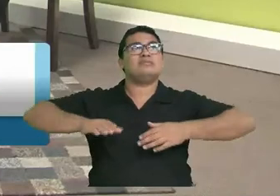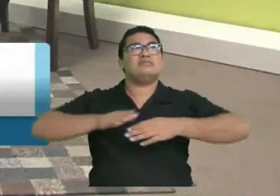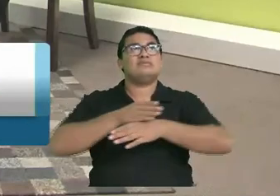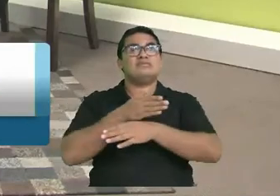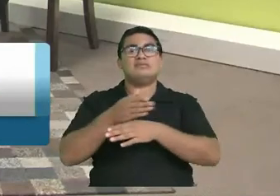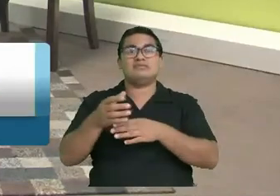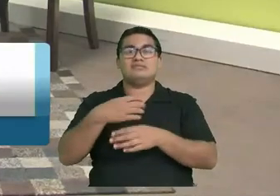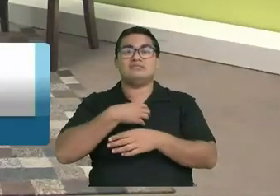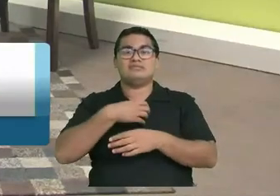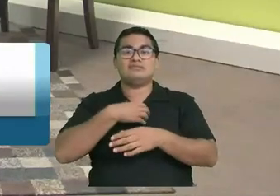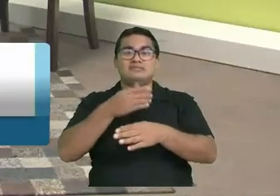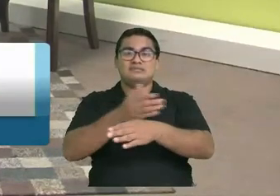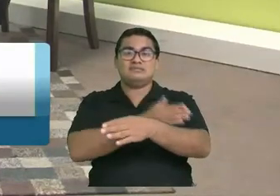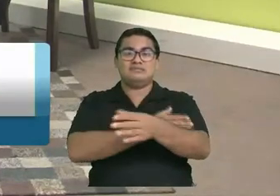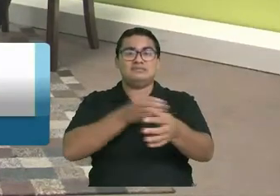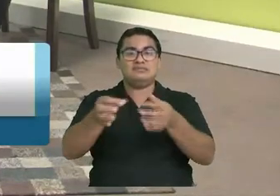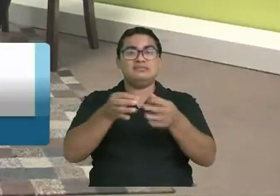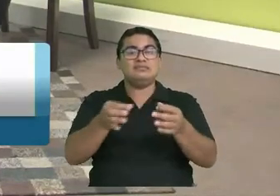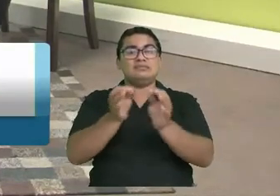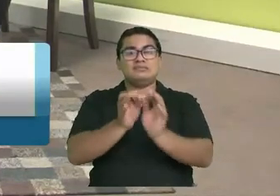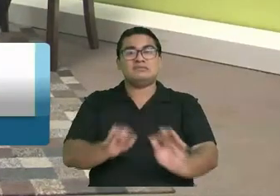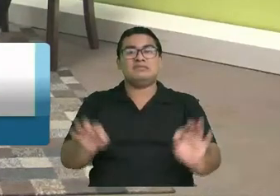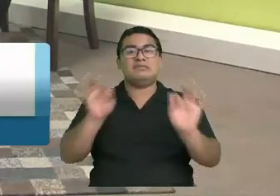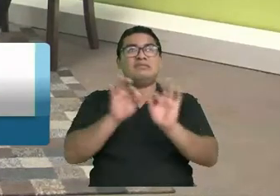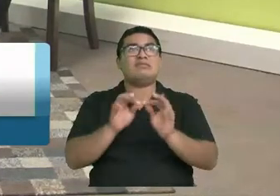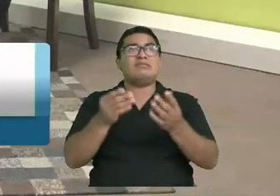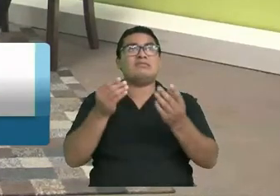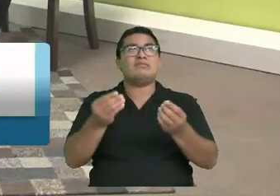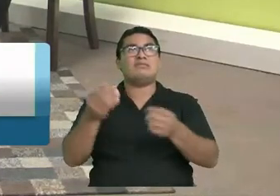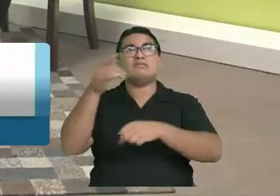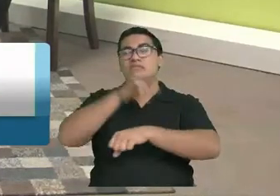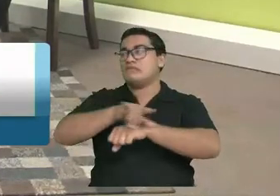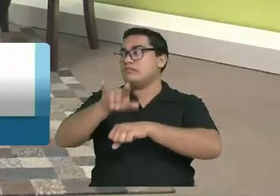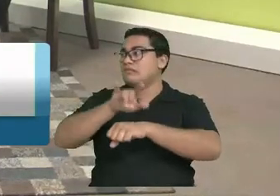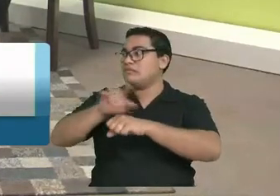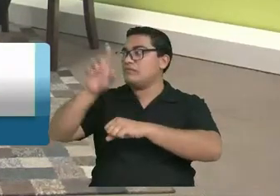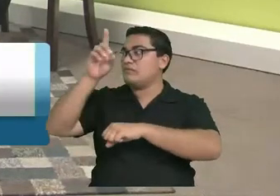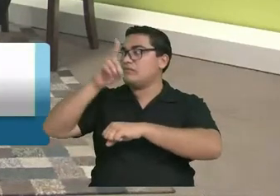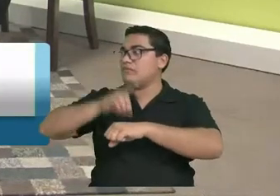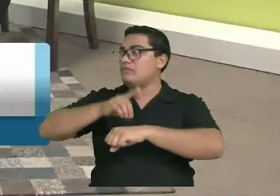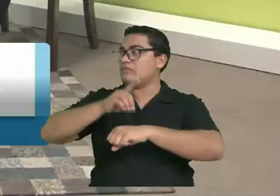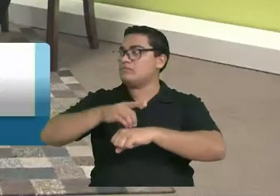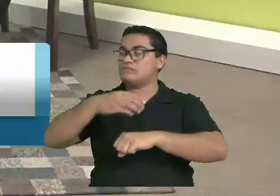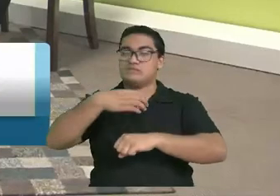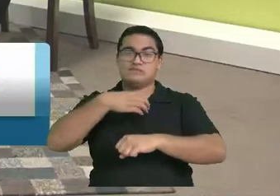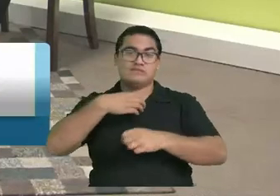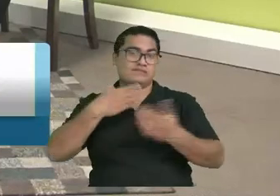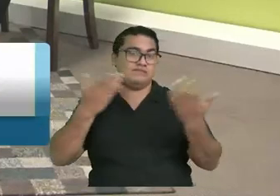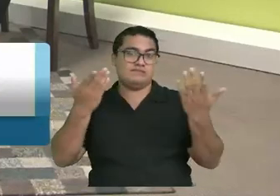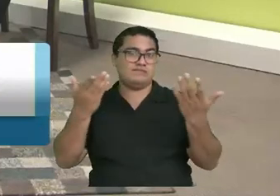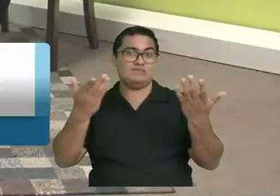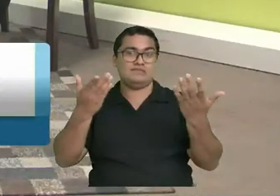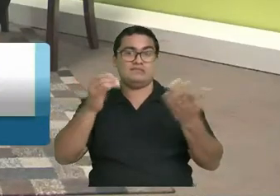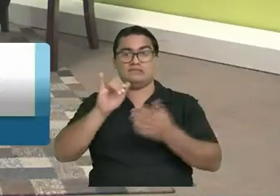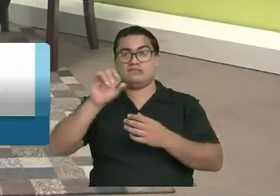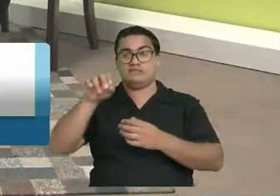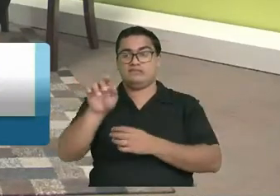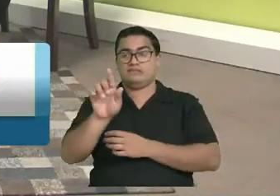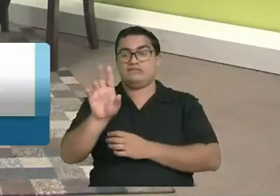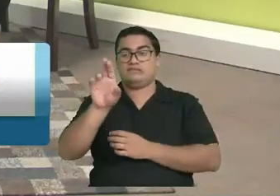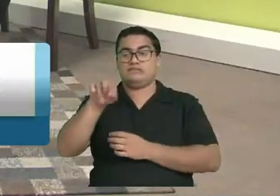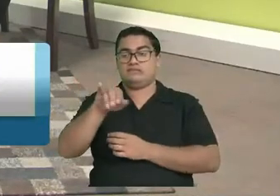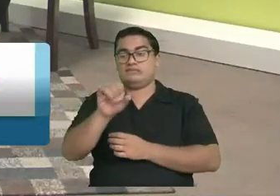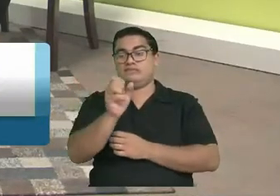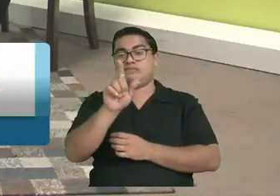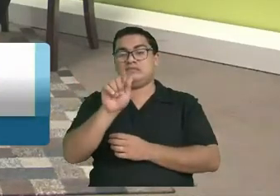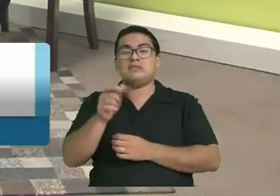características que previamente dijimos, lo indicado es visitar el médico, ya sea nuestro médico general, nuestro médico internista, para que